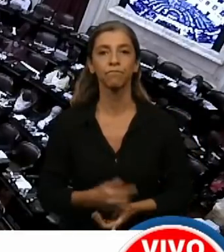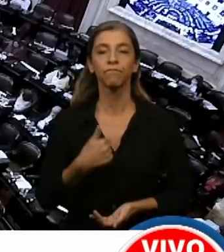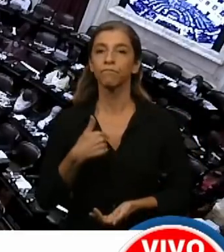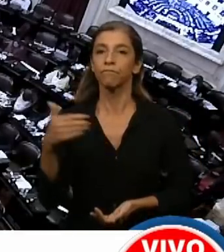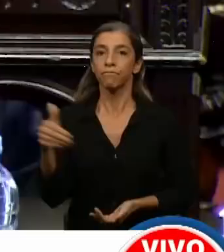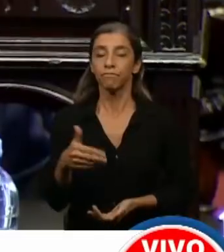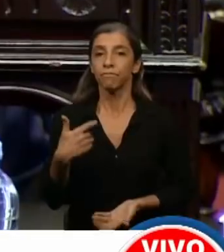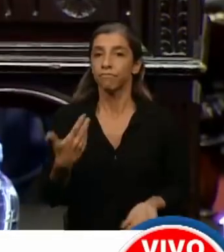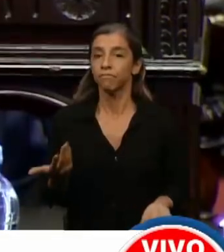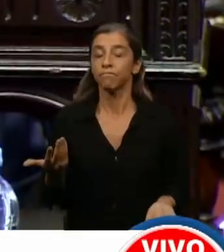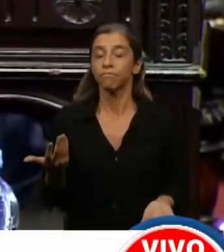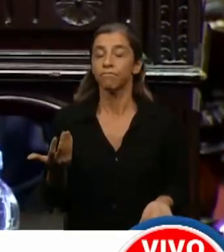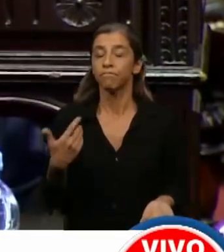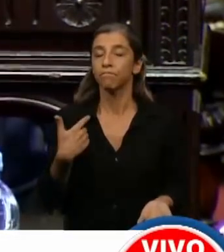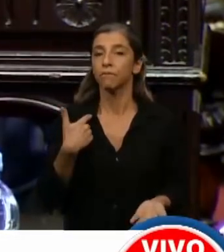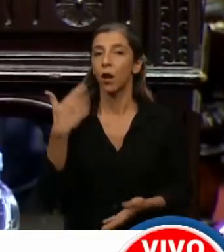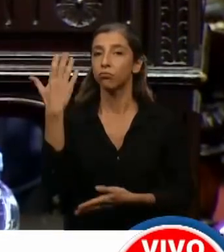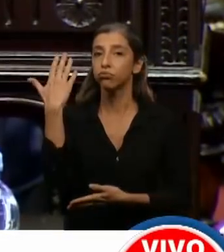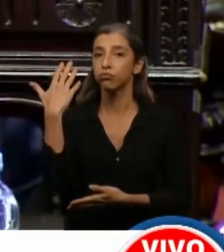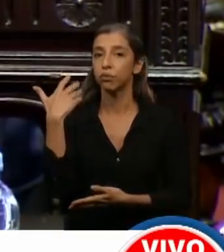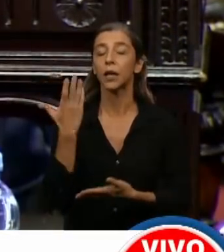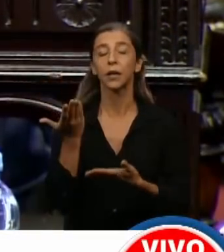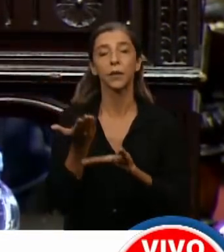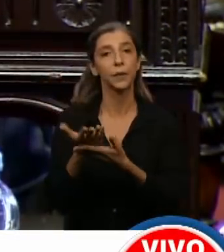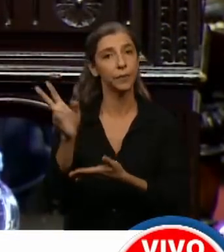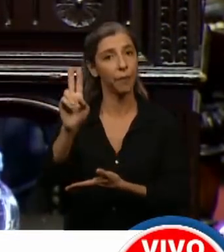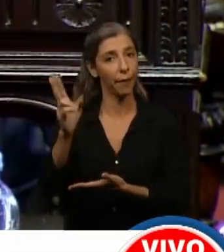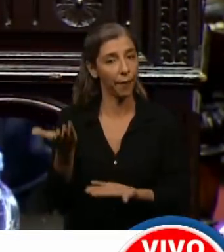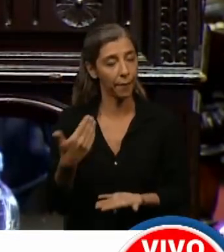vengo a plantear una cuestión de privilegio